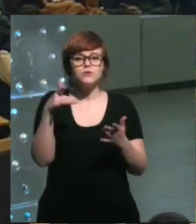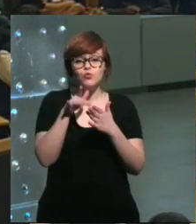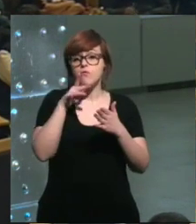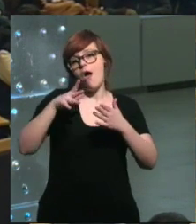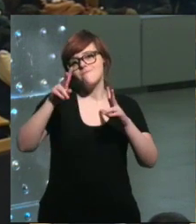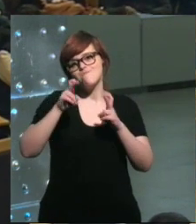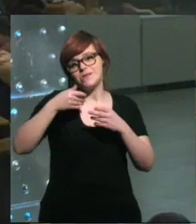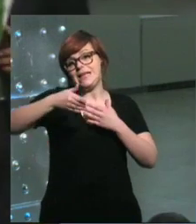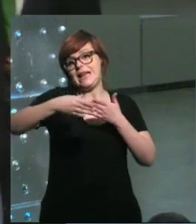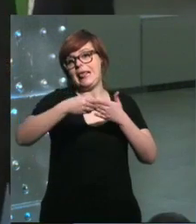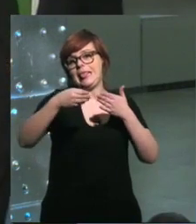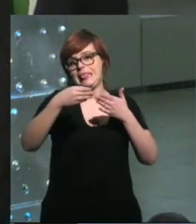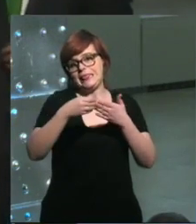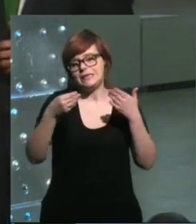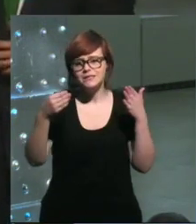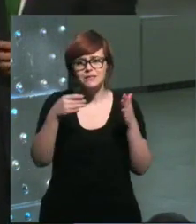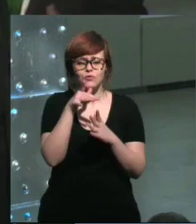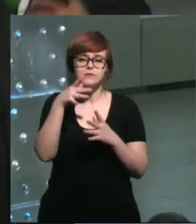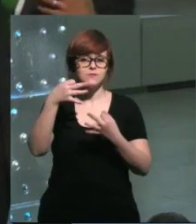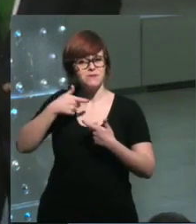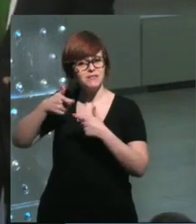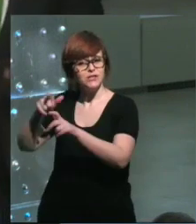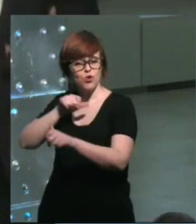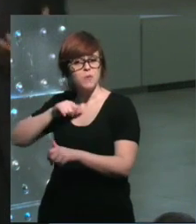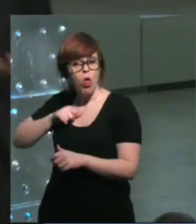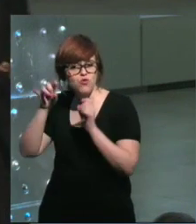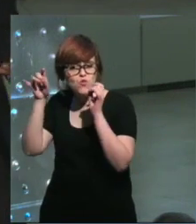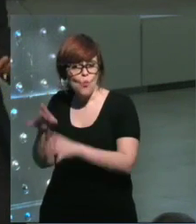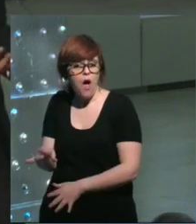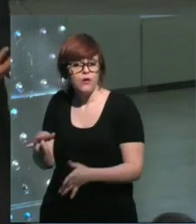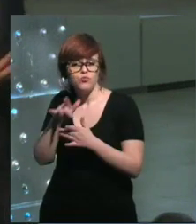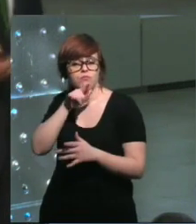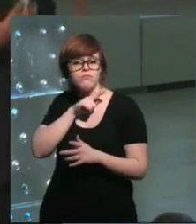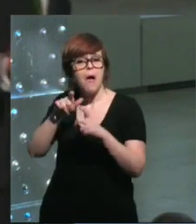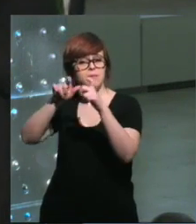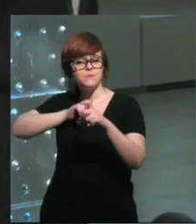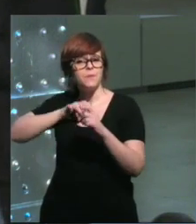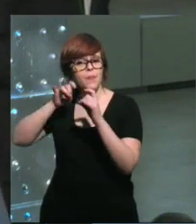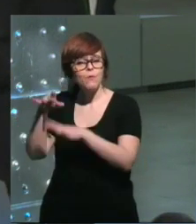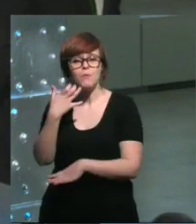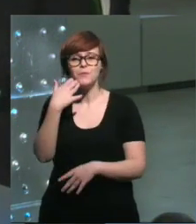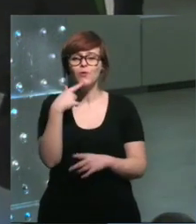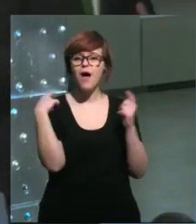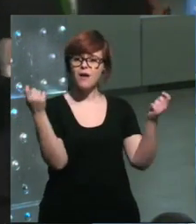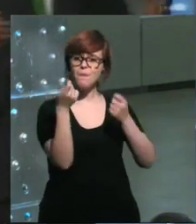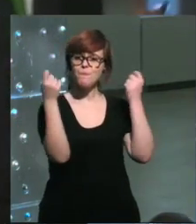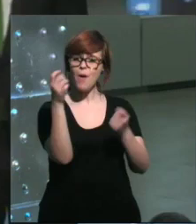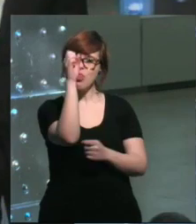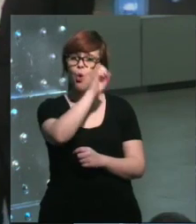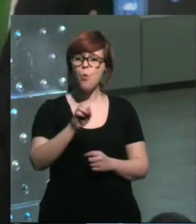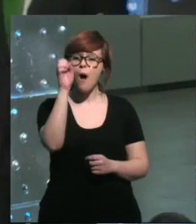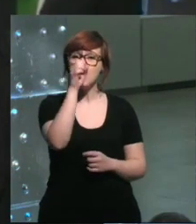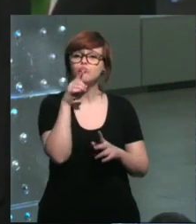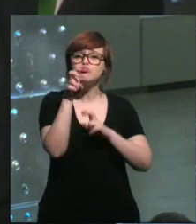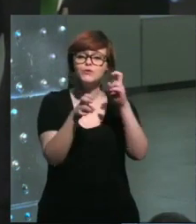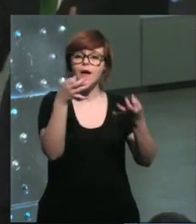si fuese una empresa privada, y hago referencia una y otra vez al sector privado porque esto aplica a cualquier empresa privada. Pero en el caso de la campaña de Obama, al fin y al cabo, ¿qué